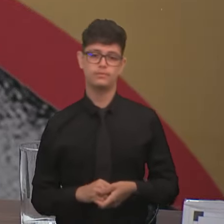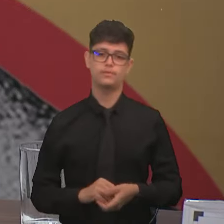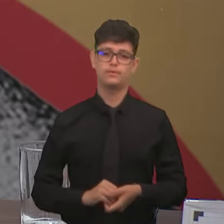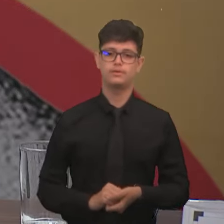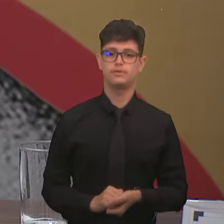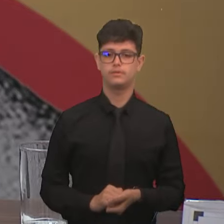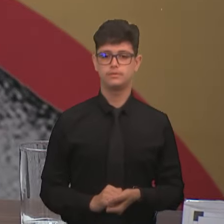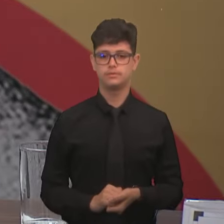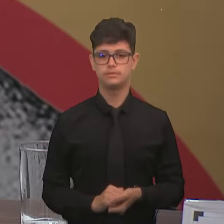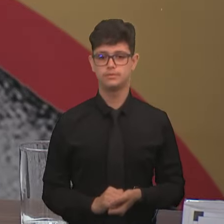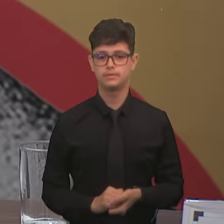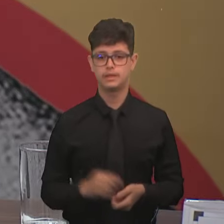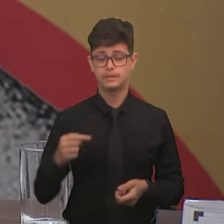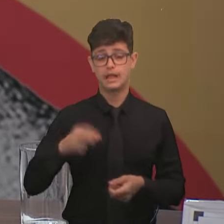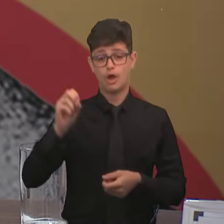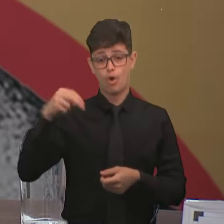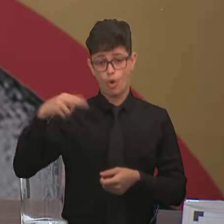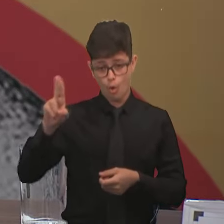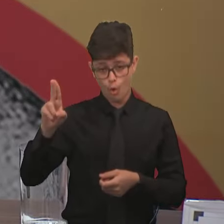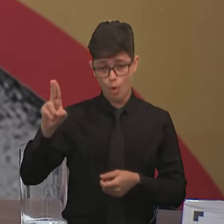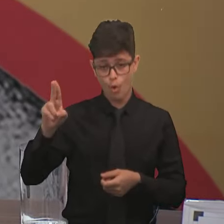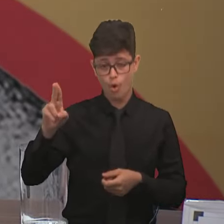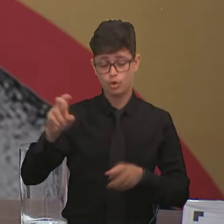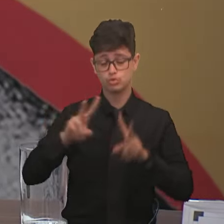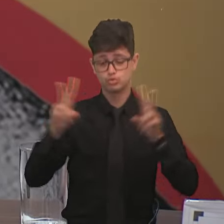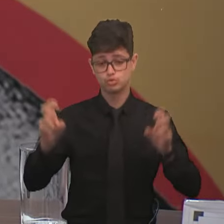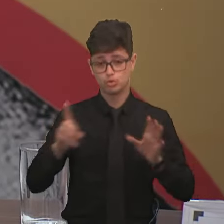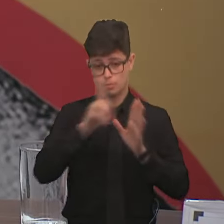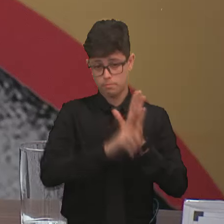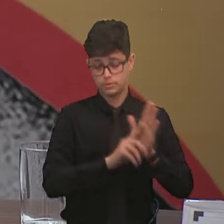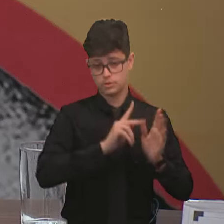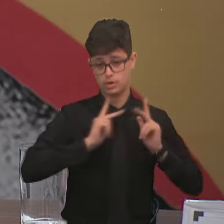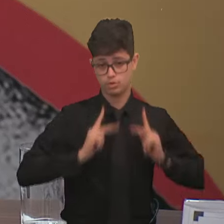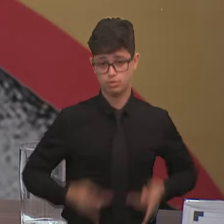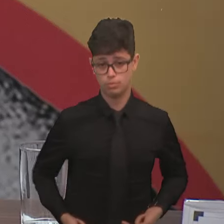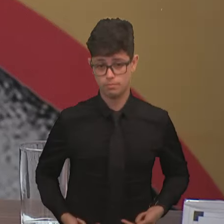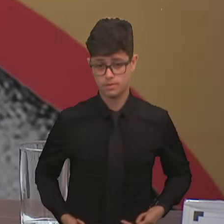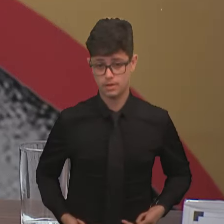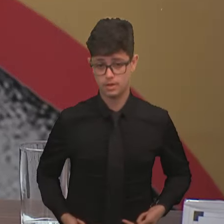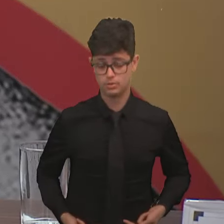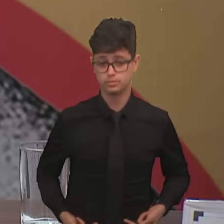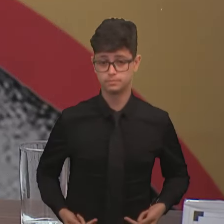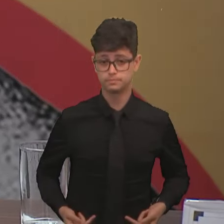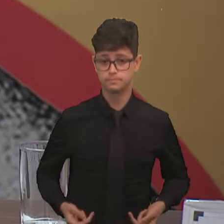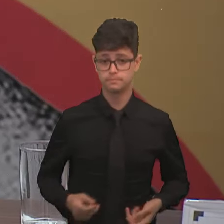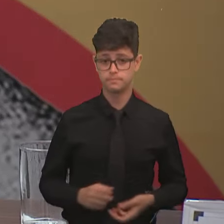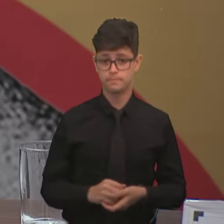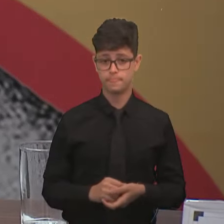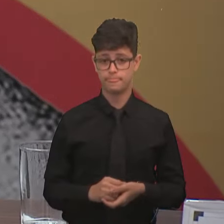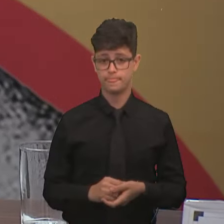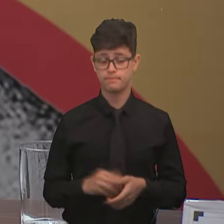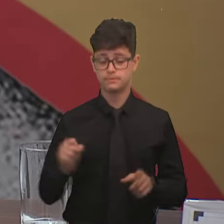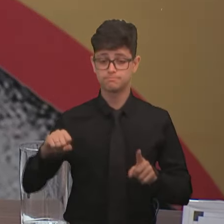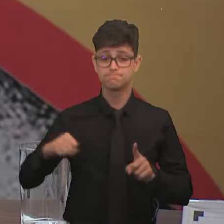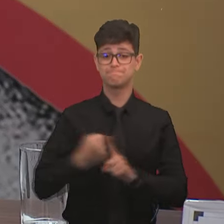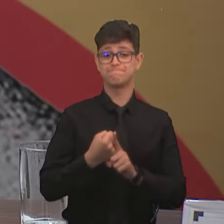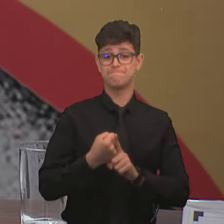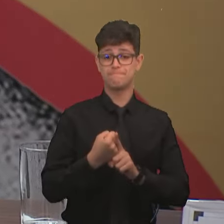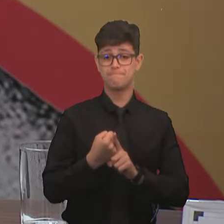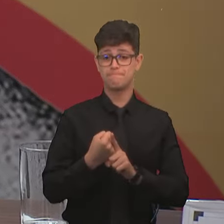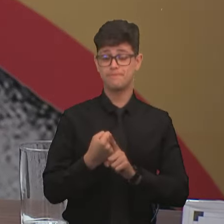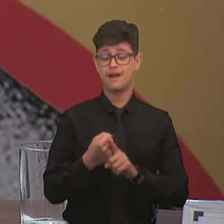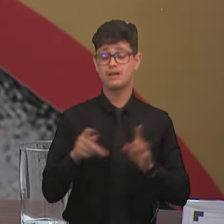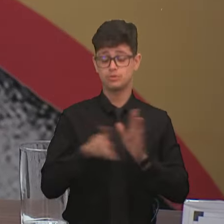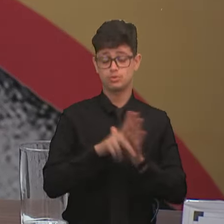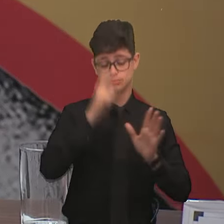Un interesante documento de la Oficina de las Naciones Unidas para los Derechos Humanos sobre la taxonomía de los derechos humanos impactados por